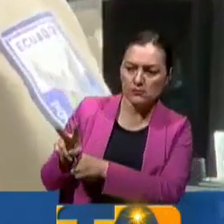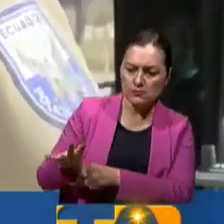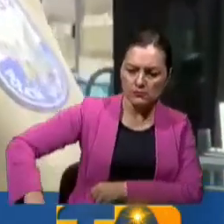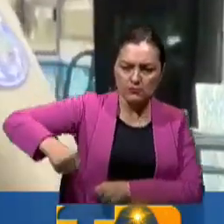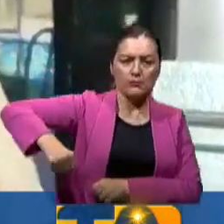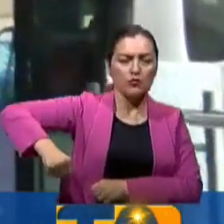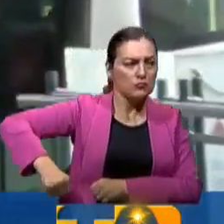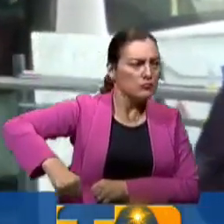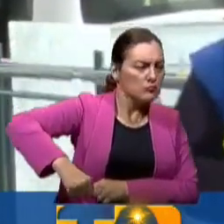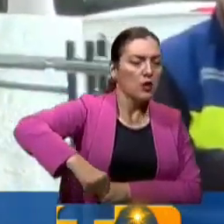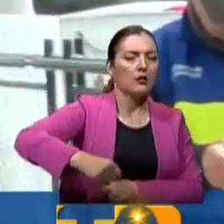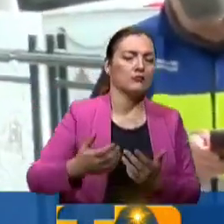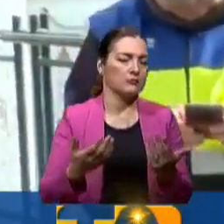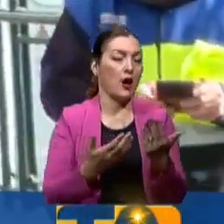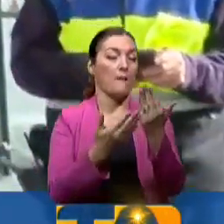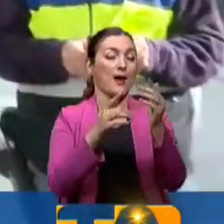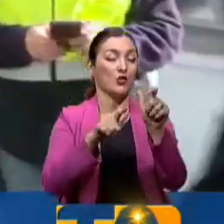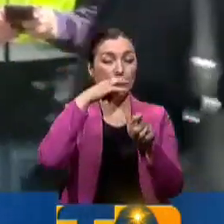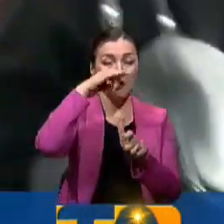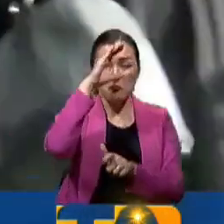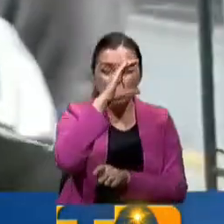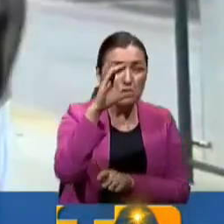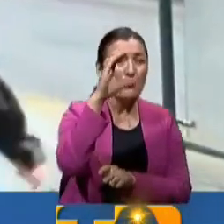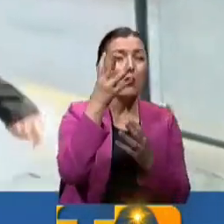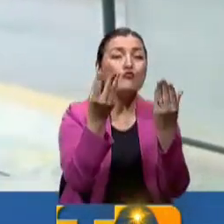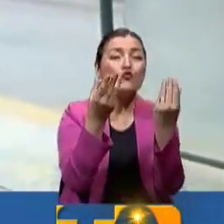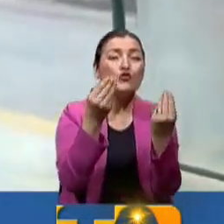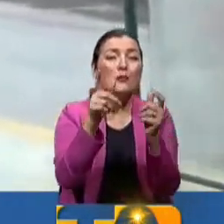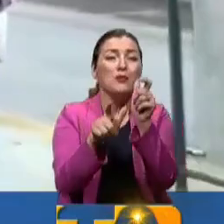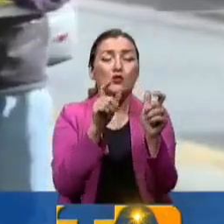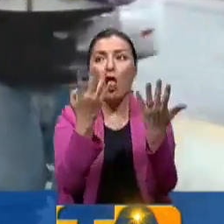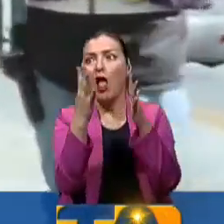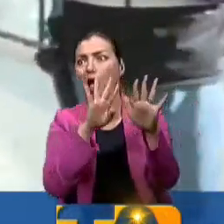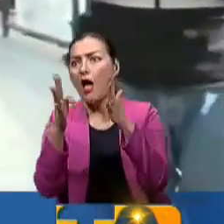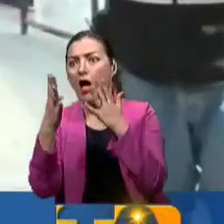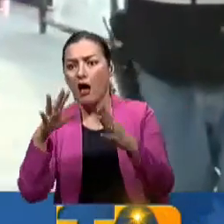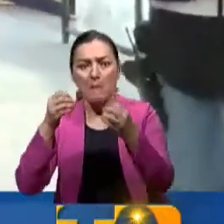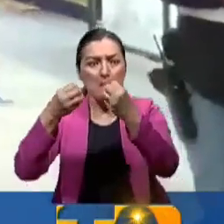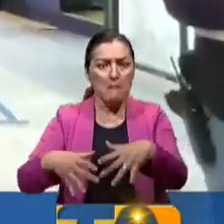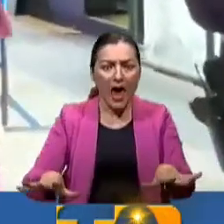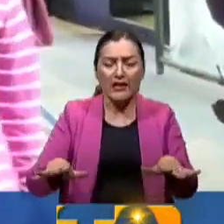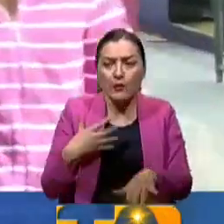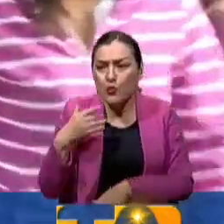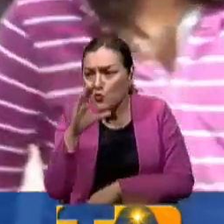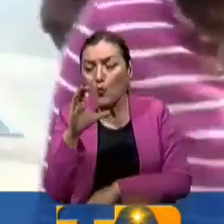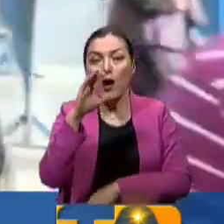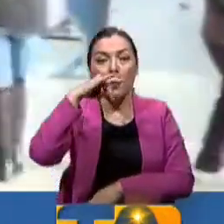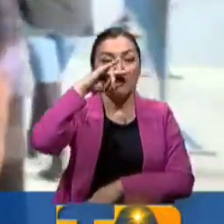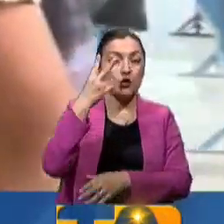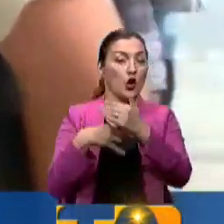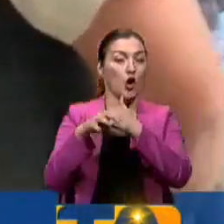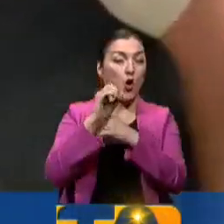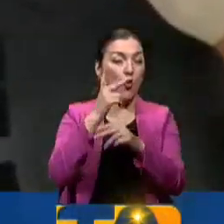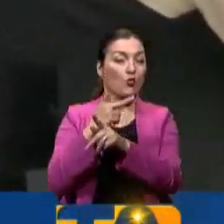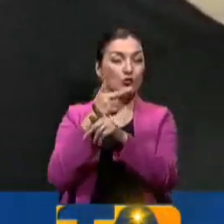hemos tenido aquí eventos en los cuales se han perdido por la gran afluencia de personas. Siempre ellos deben estar cuidados y con esto la policía